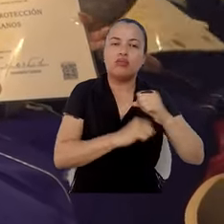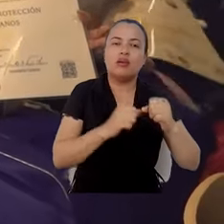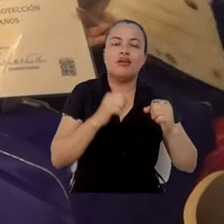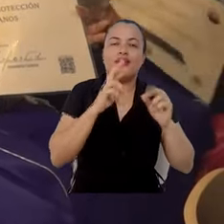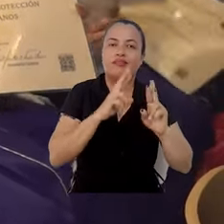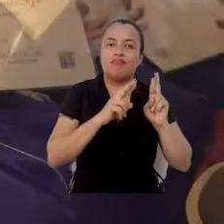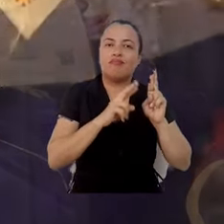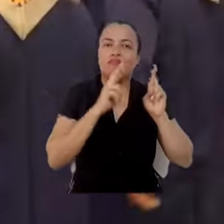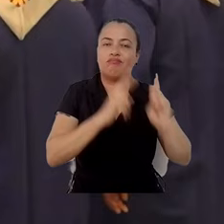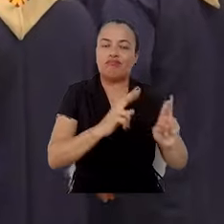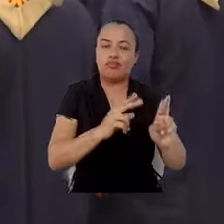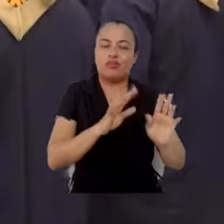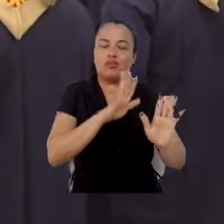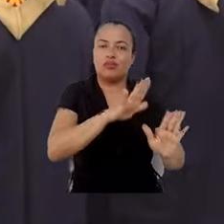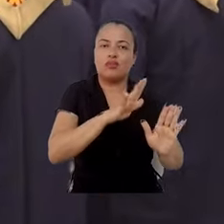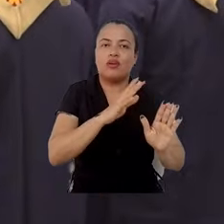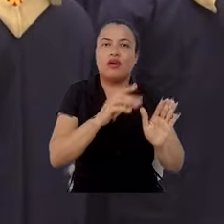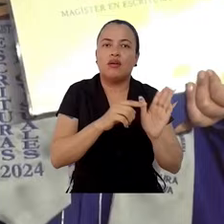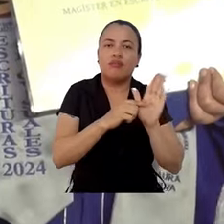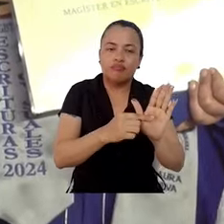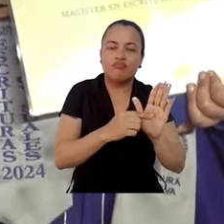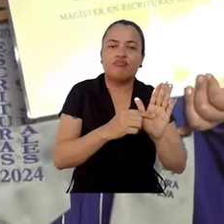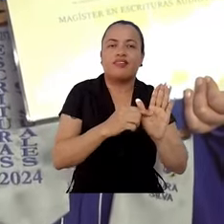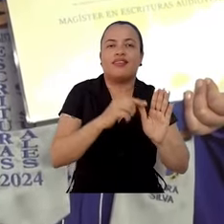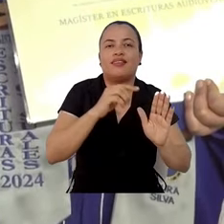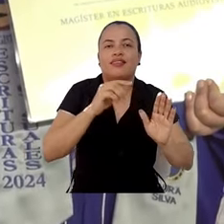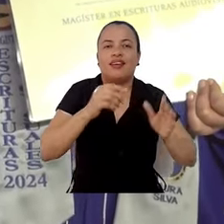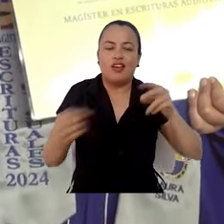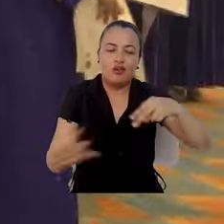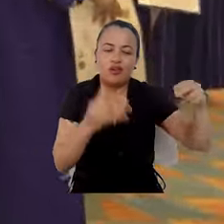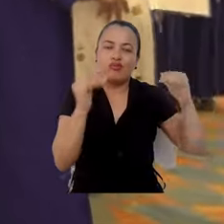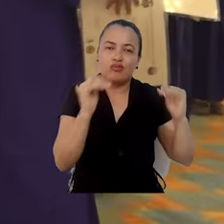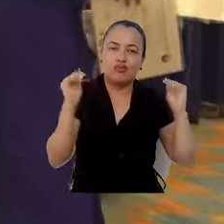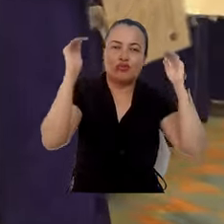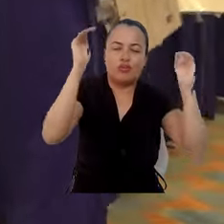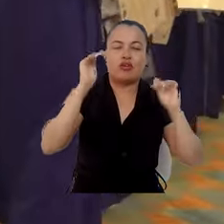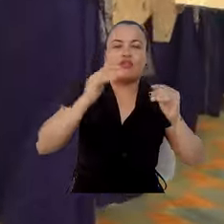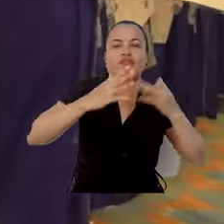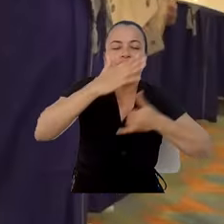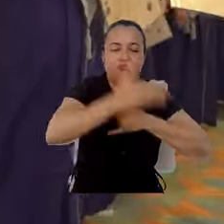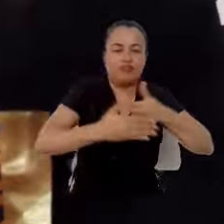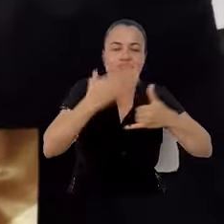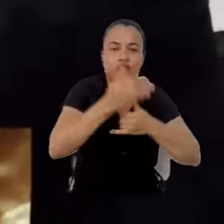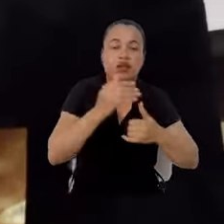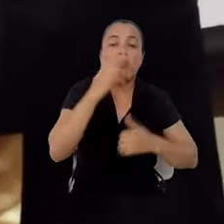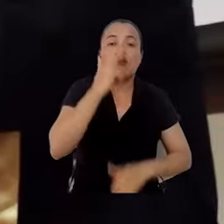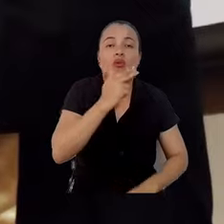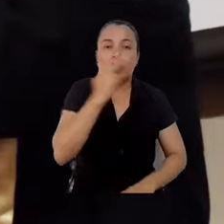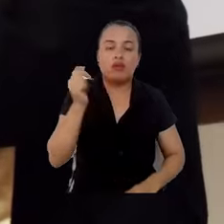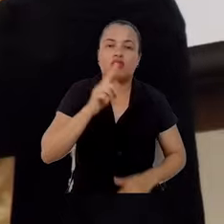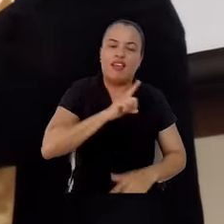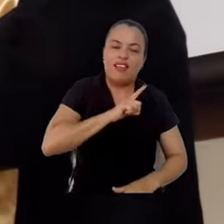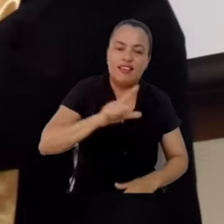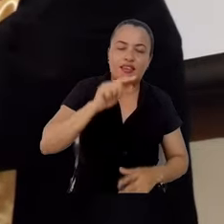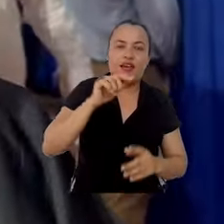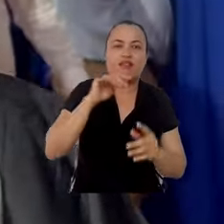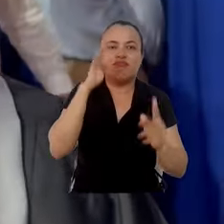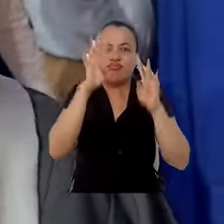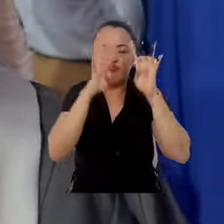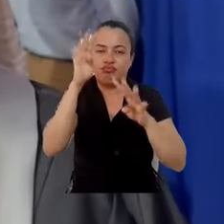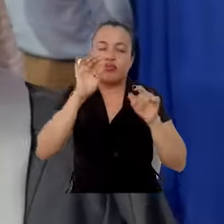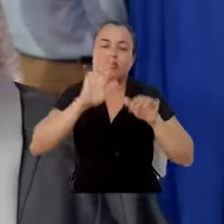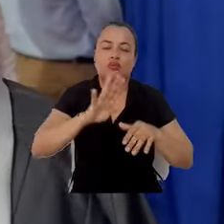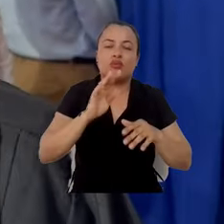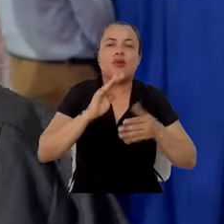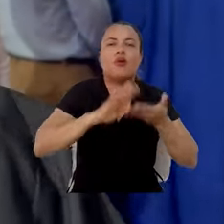como un referente en la educación superior de la región cumpliendo con su misión de formar líderes innovadores y comprometidos con las comunidades ya